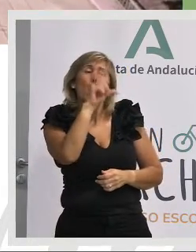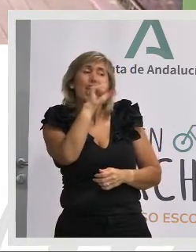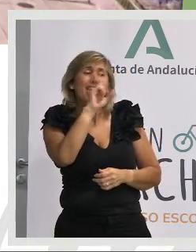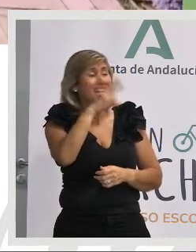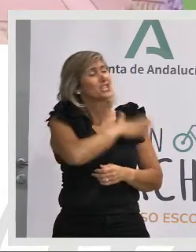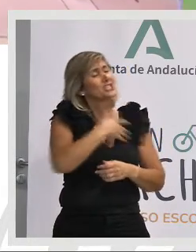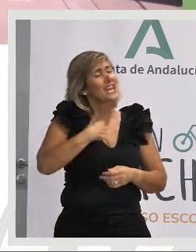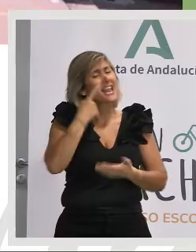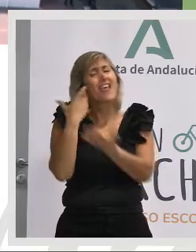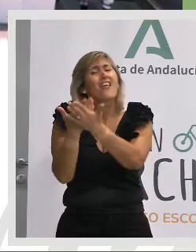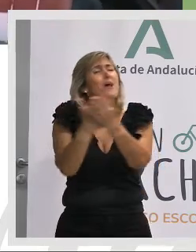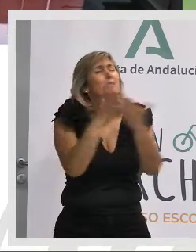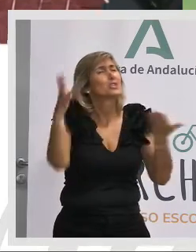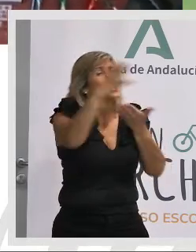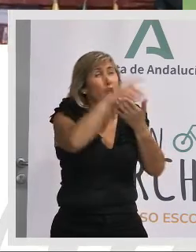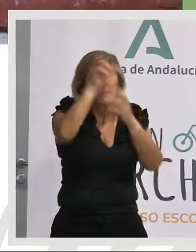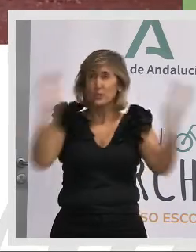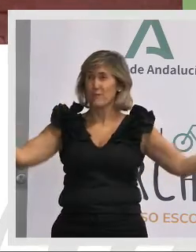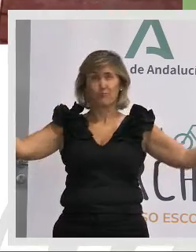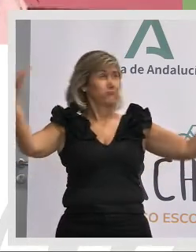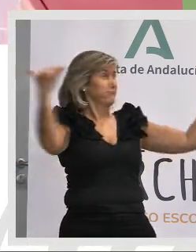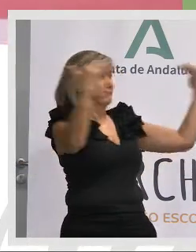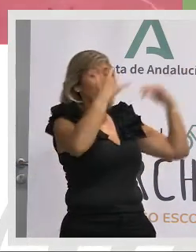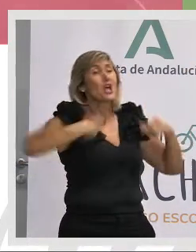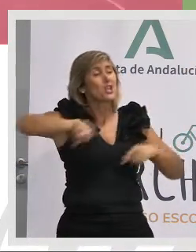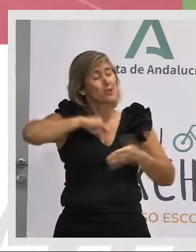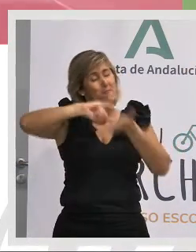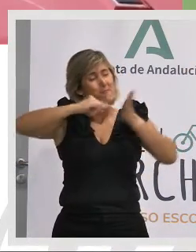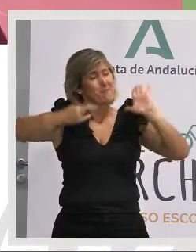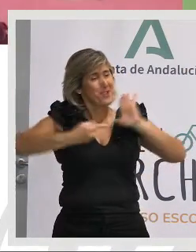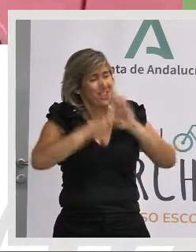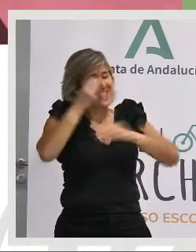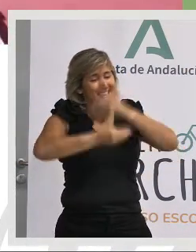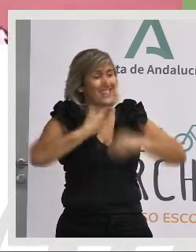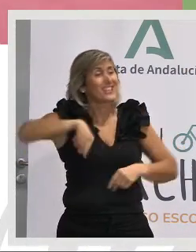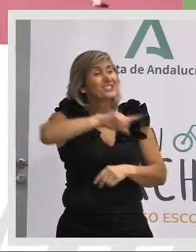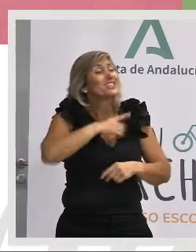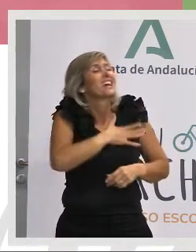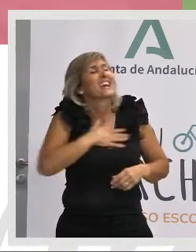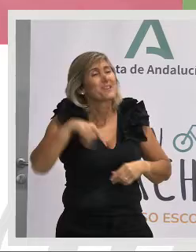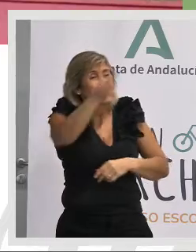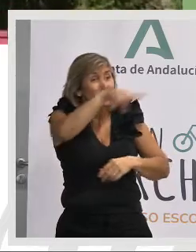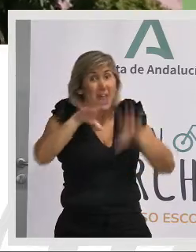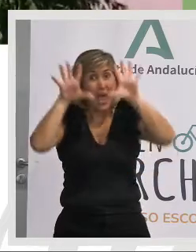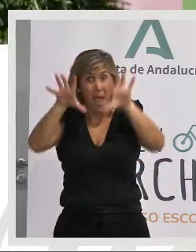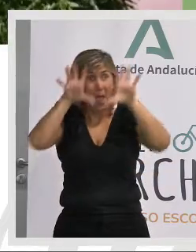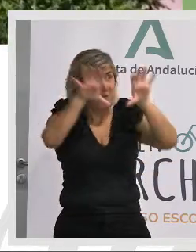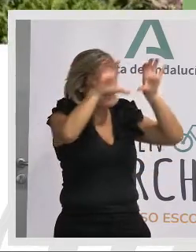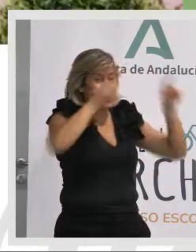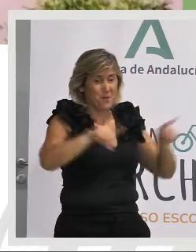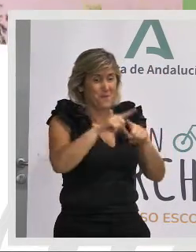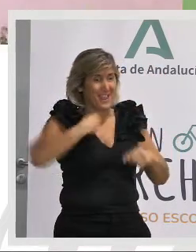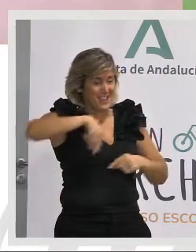mostrar al resto del mundo nuestro gran proyecto y que aprendáis con nosotros cuáles